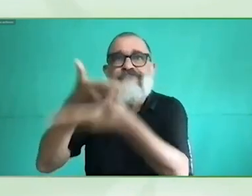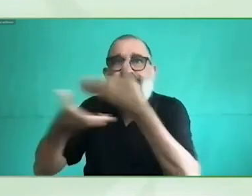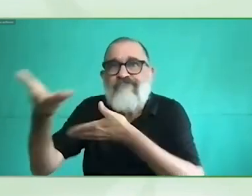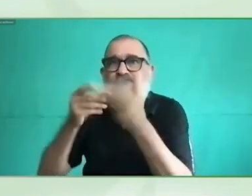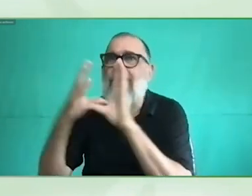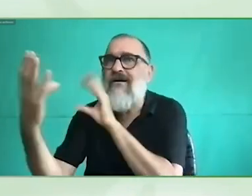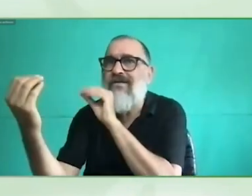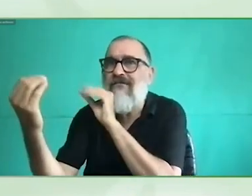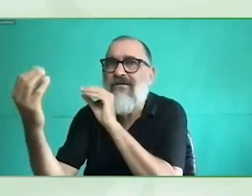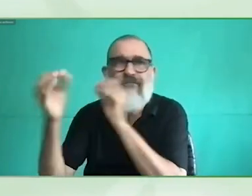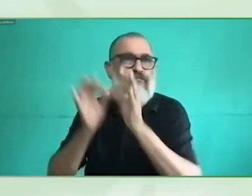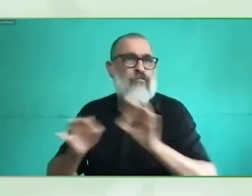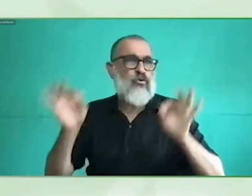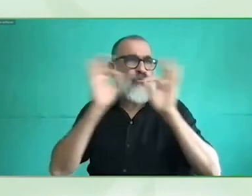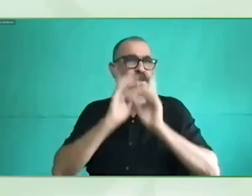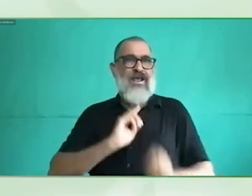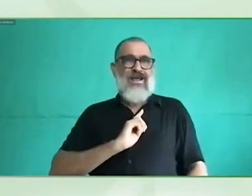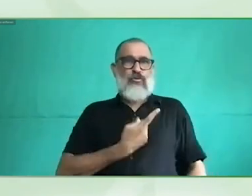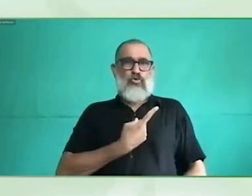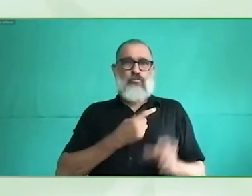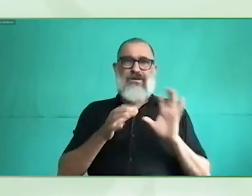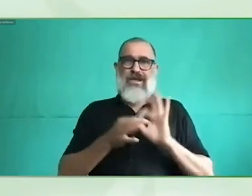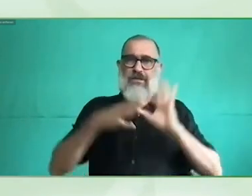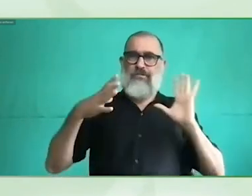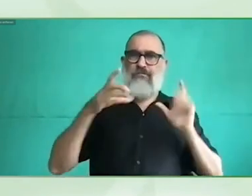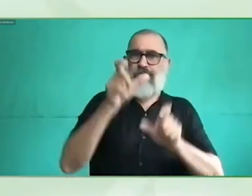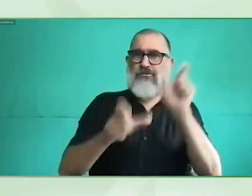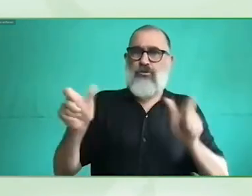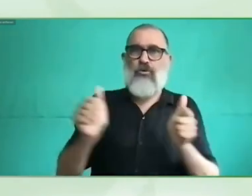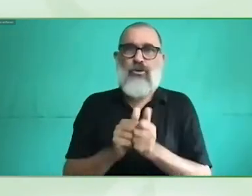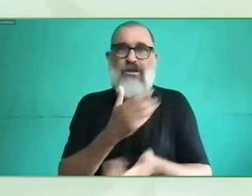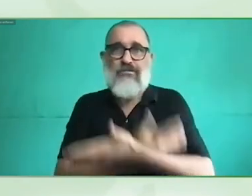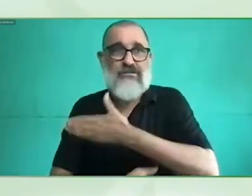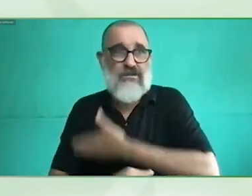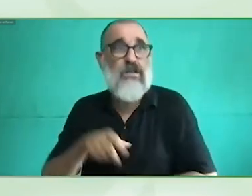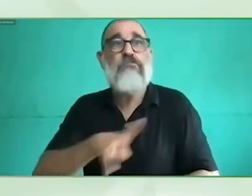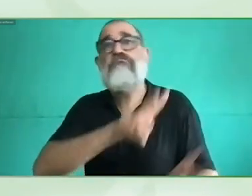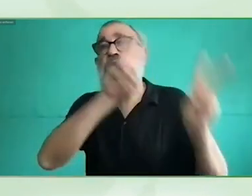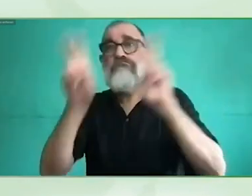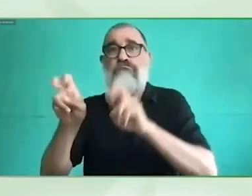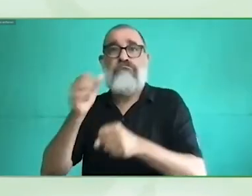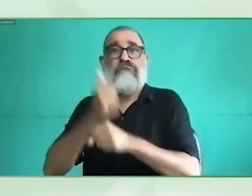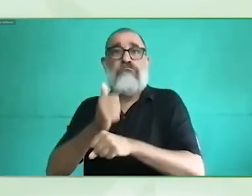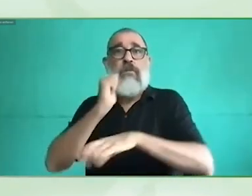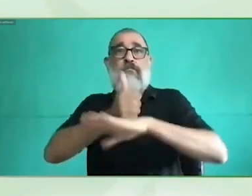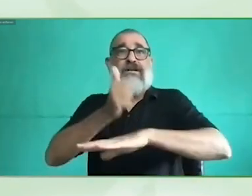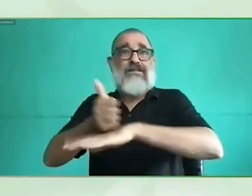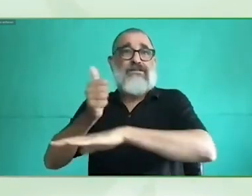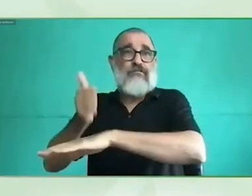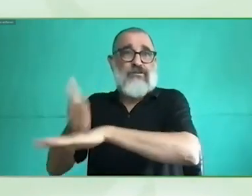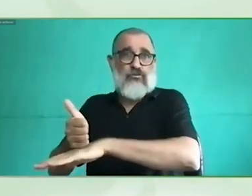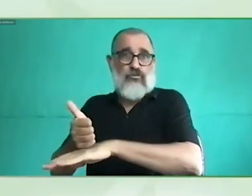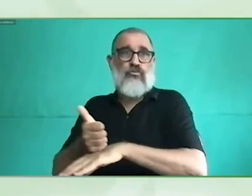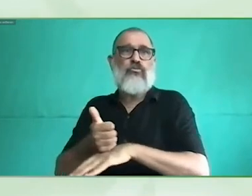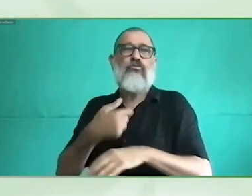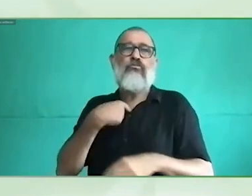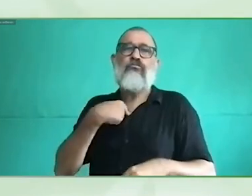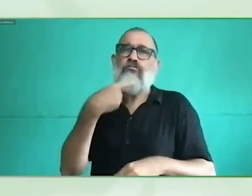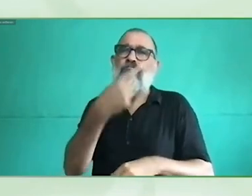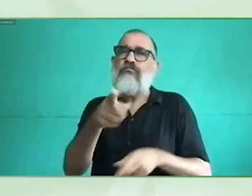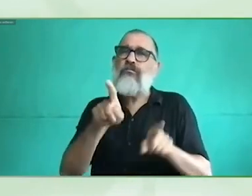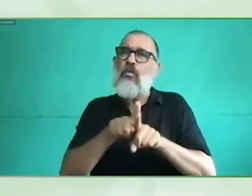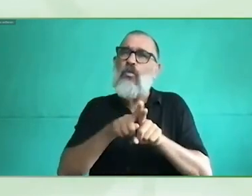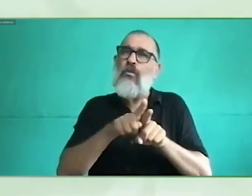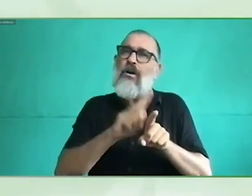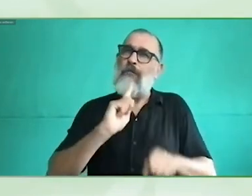como decíamos en primera persona de todas las personas con discapacidad con con esto además de agradecer a Irene y a